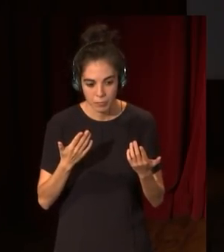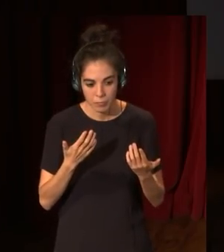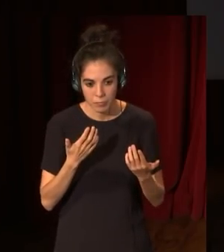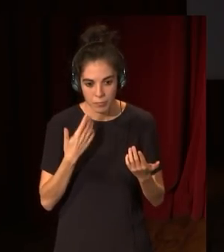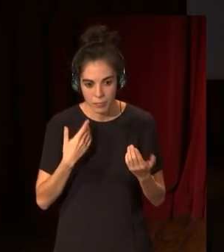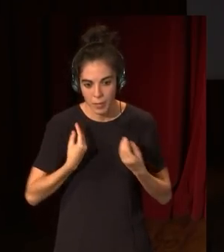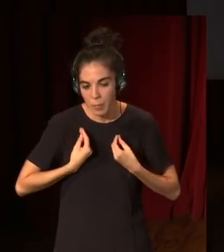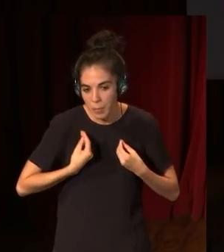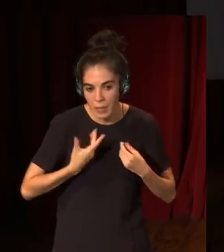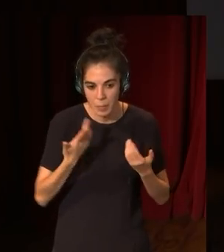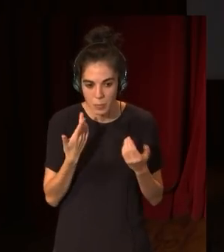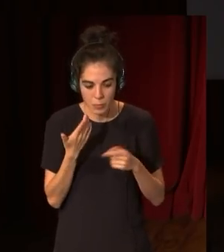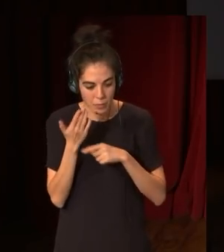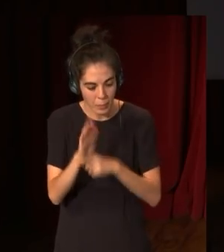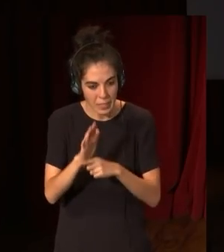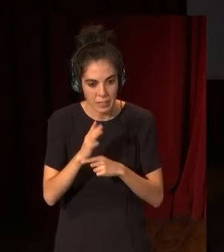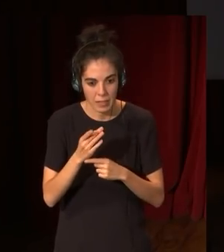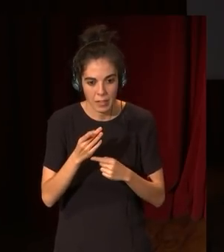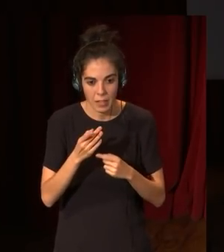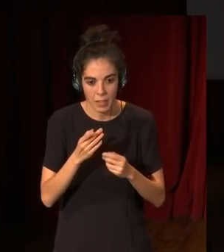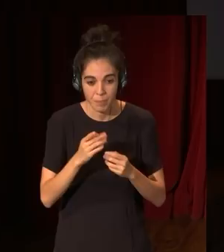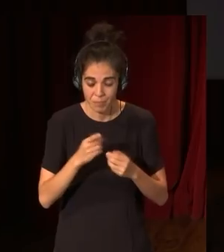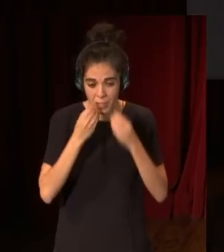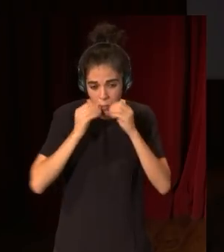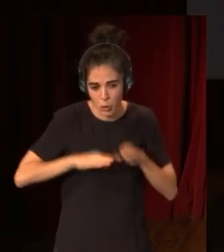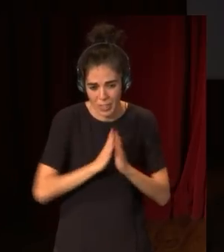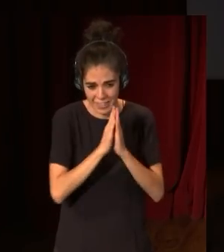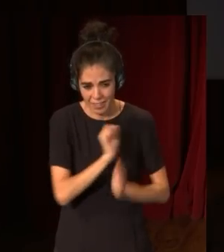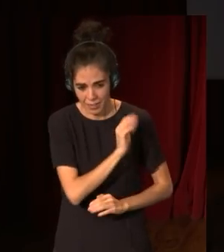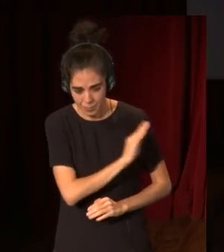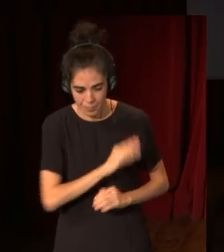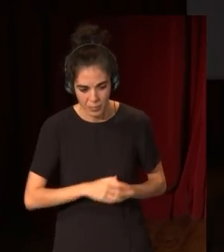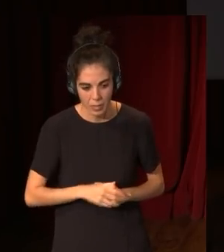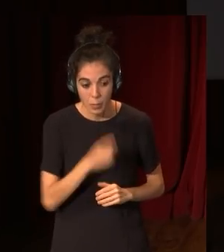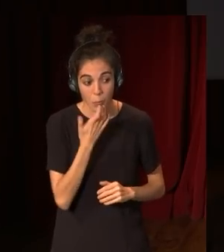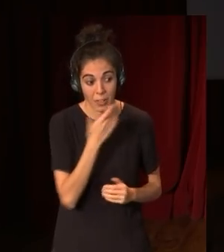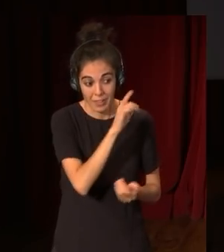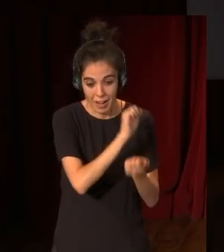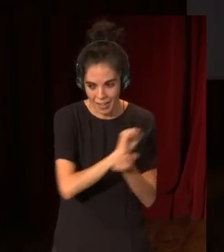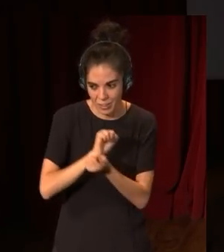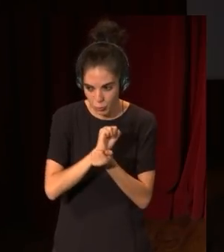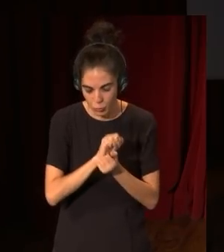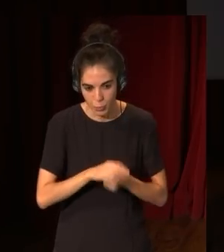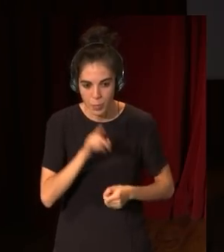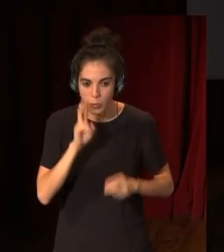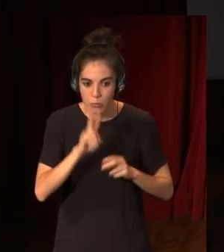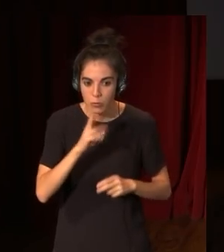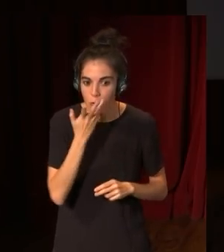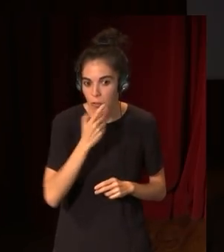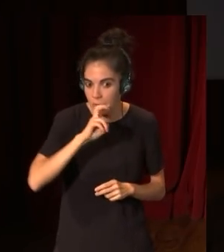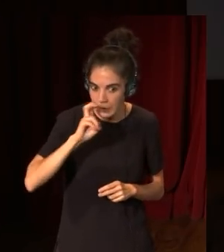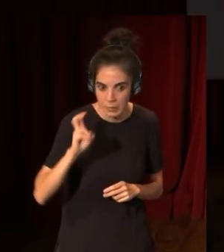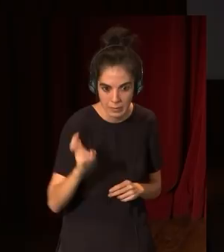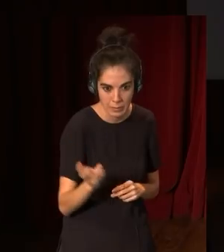geográfica de la historia de la santa como esta escena de la red es donde se ve este poli cromatismo tan